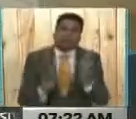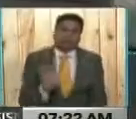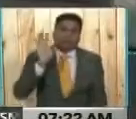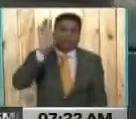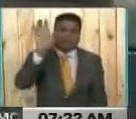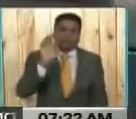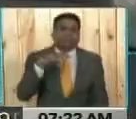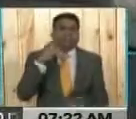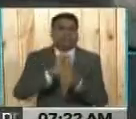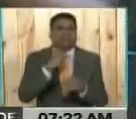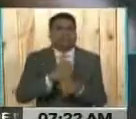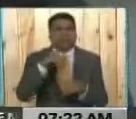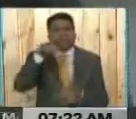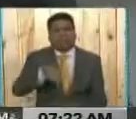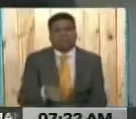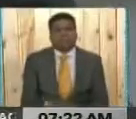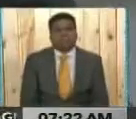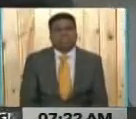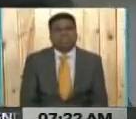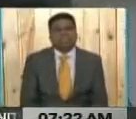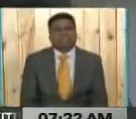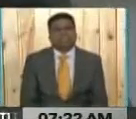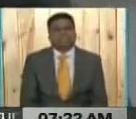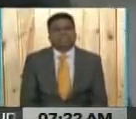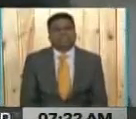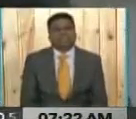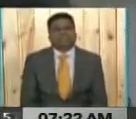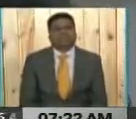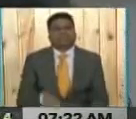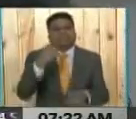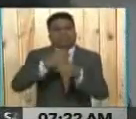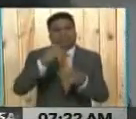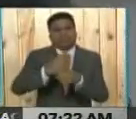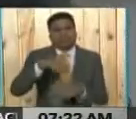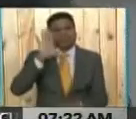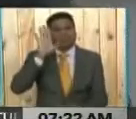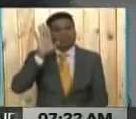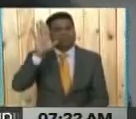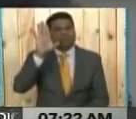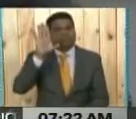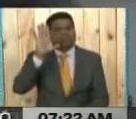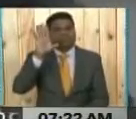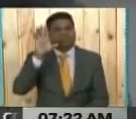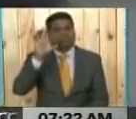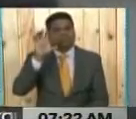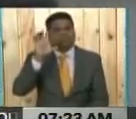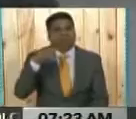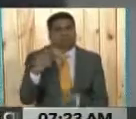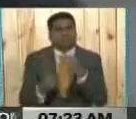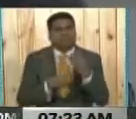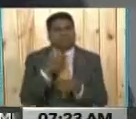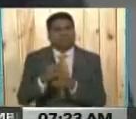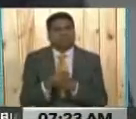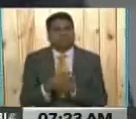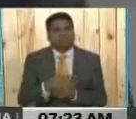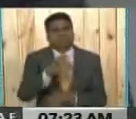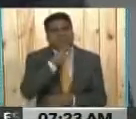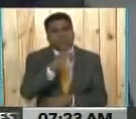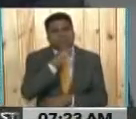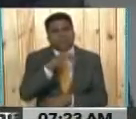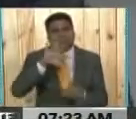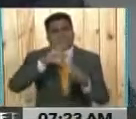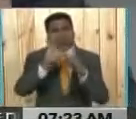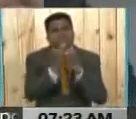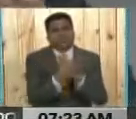trabajadores de la soberanía. Por cierto, que trabajadores de la patria también son los que están haciendo el noticiero cultural que fue estrenado